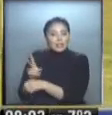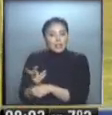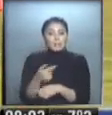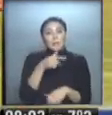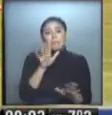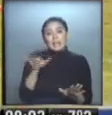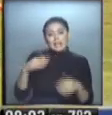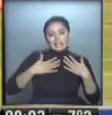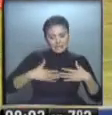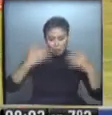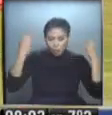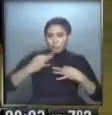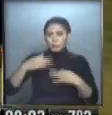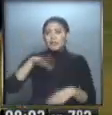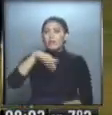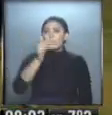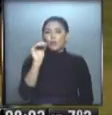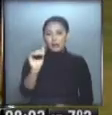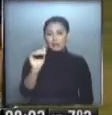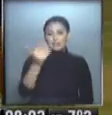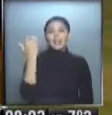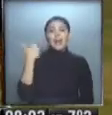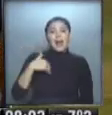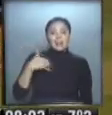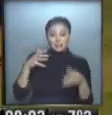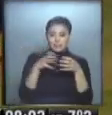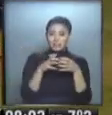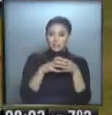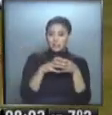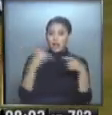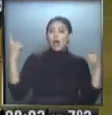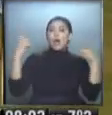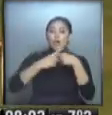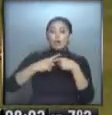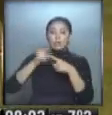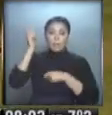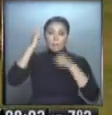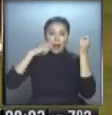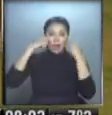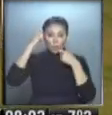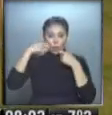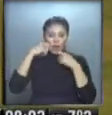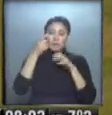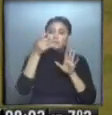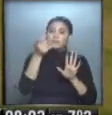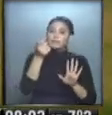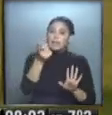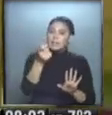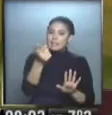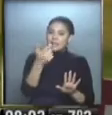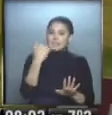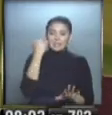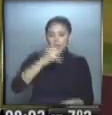va a llegar en perfecto estado al próximo martes, cuando Argentina afronte el compromiso con Paraguay casi, casi con